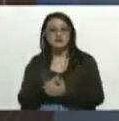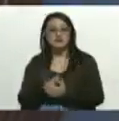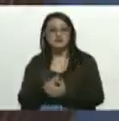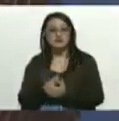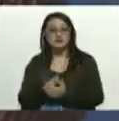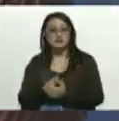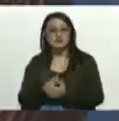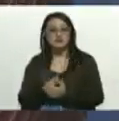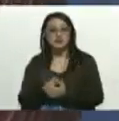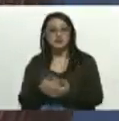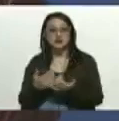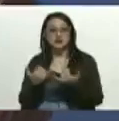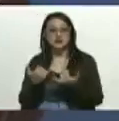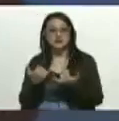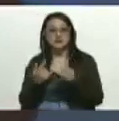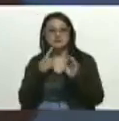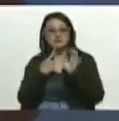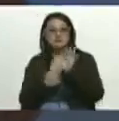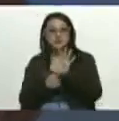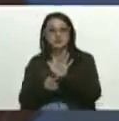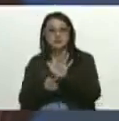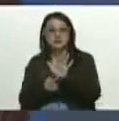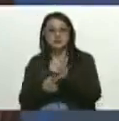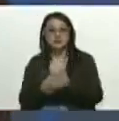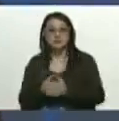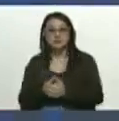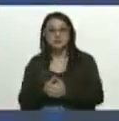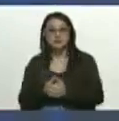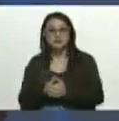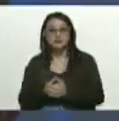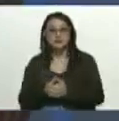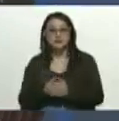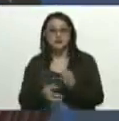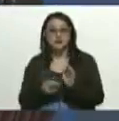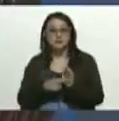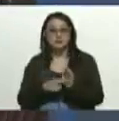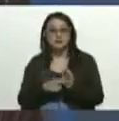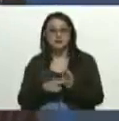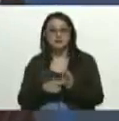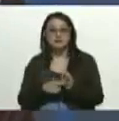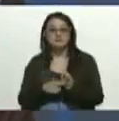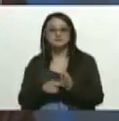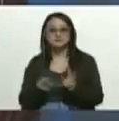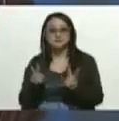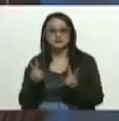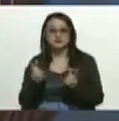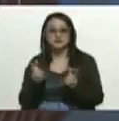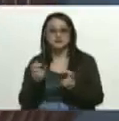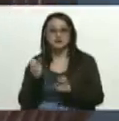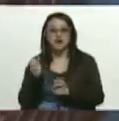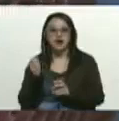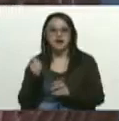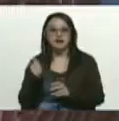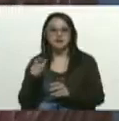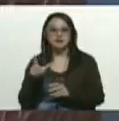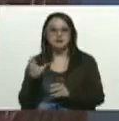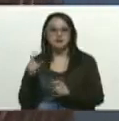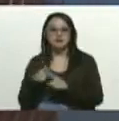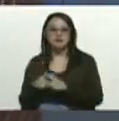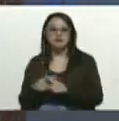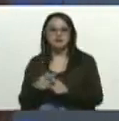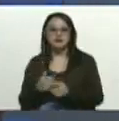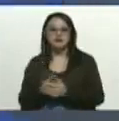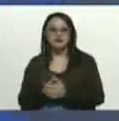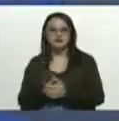Y esto lo vemos muy palpable día por día. Entonces, repito, en el caso de Alex, por ser